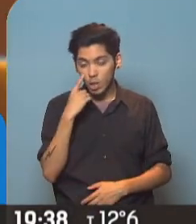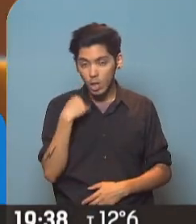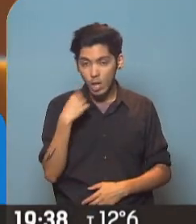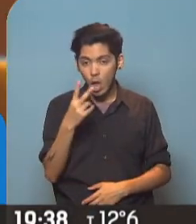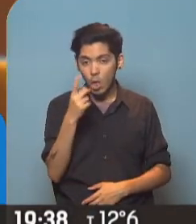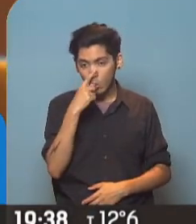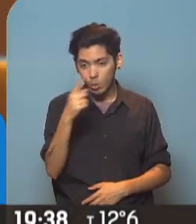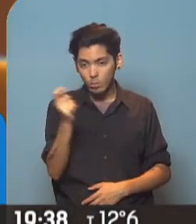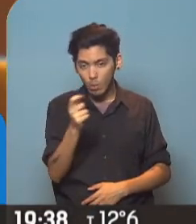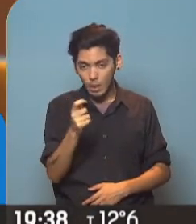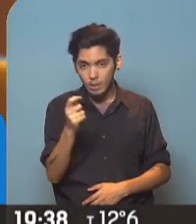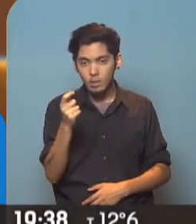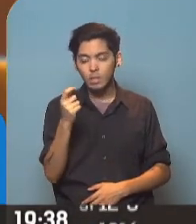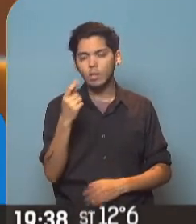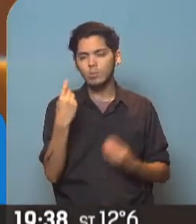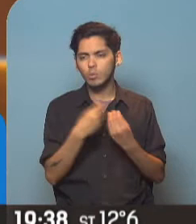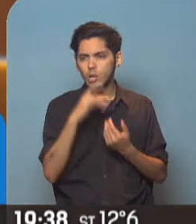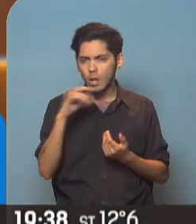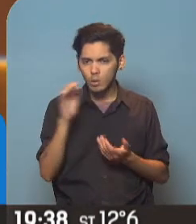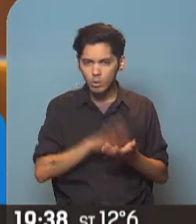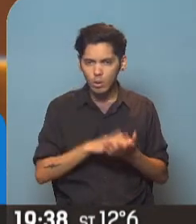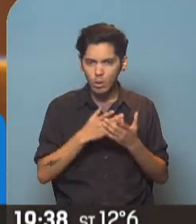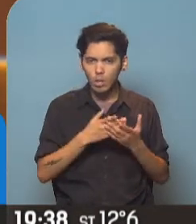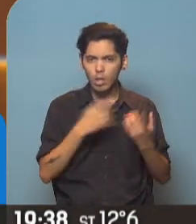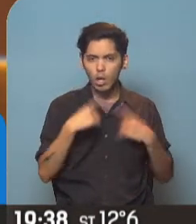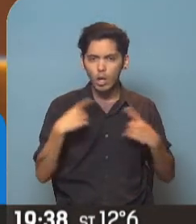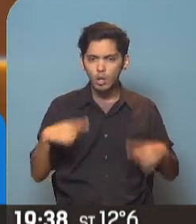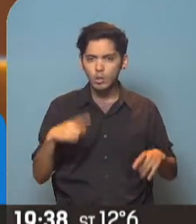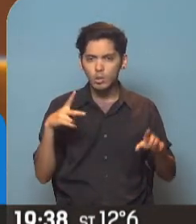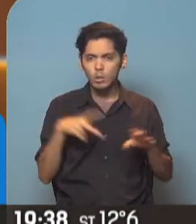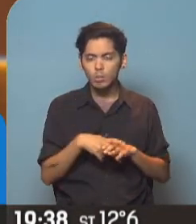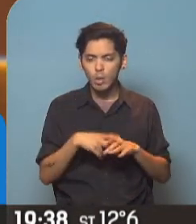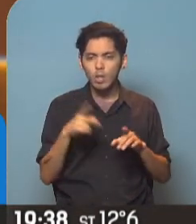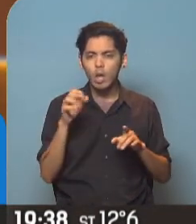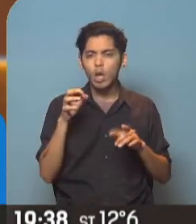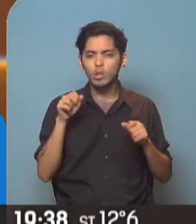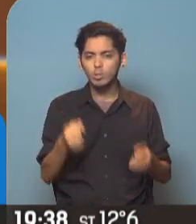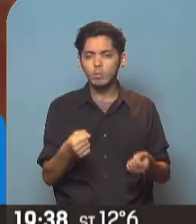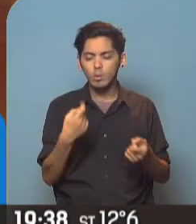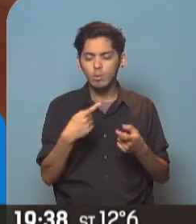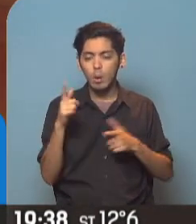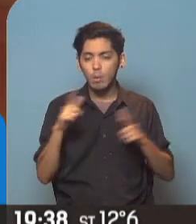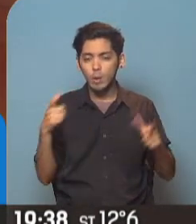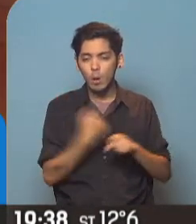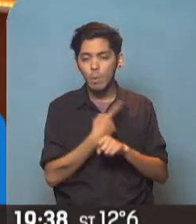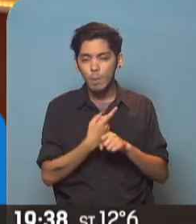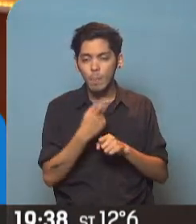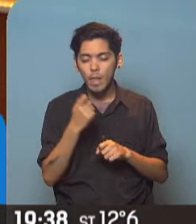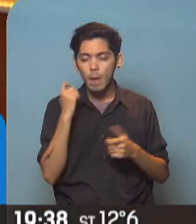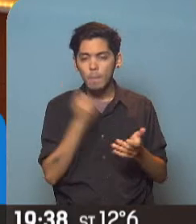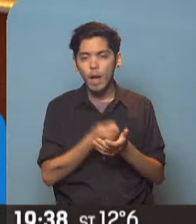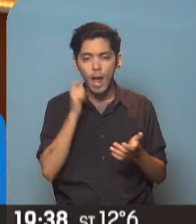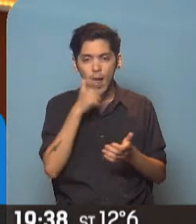meses tuvieron muchas denuncias acerca de suministros que hayan sido suspendidos o cortados porque la gente no podía pagar las facturas por el